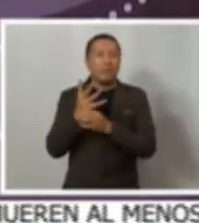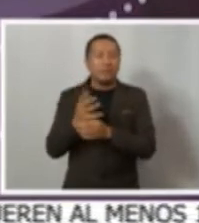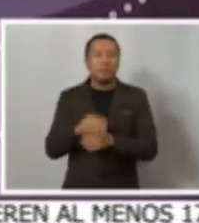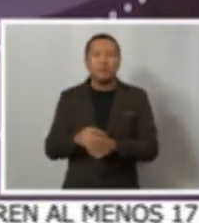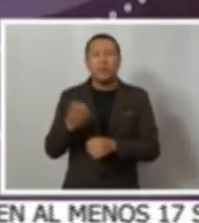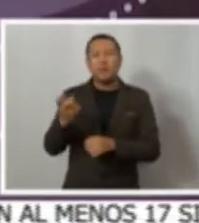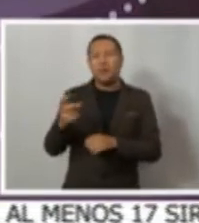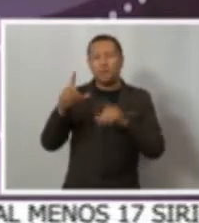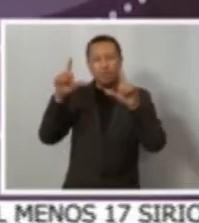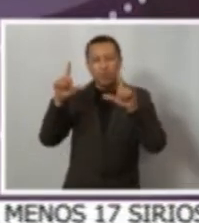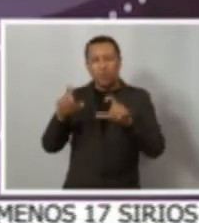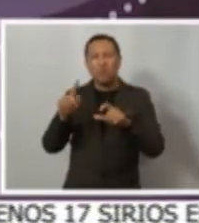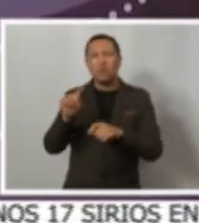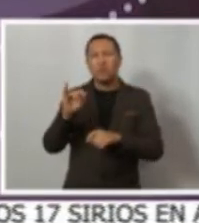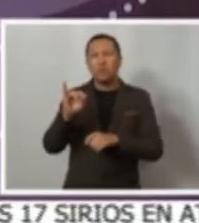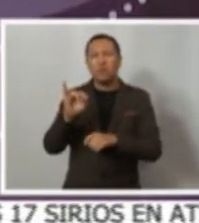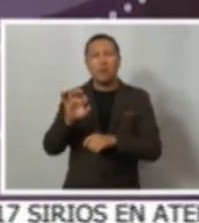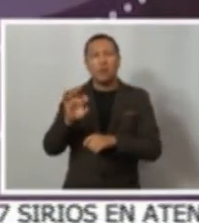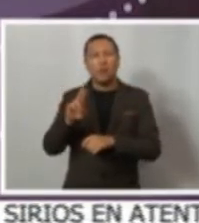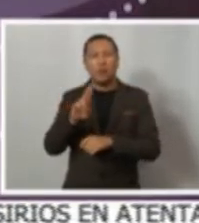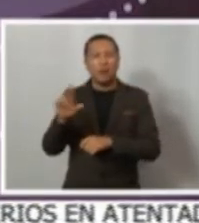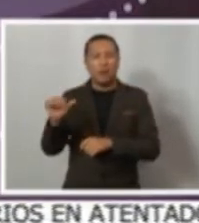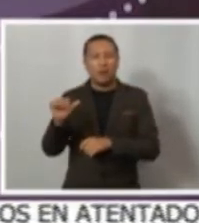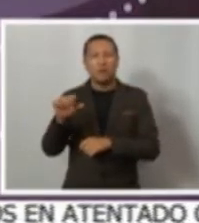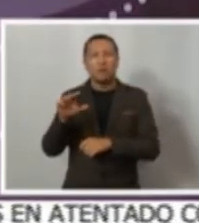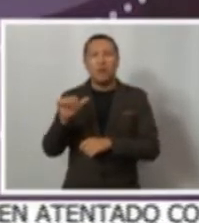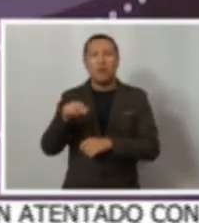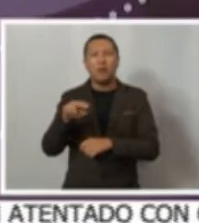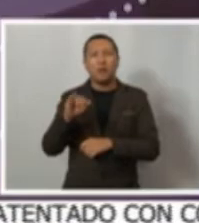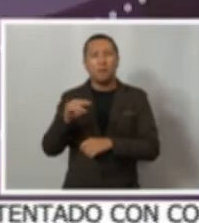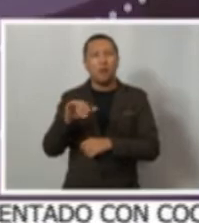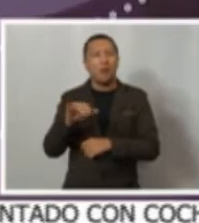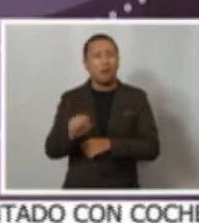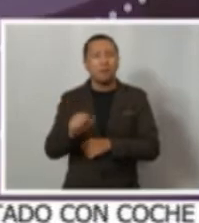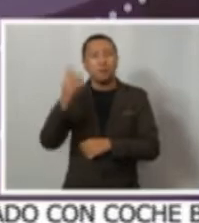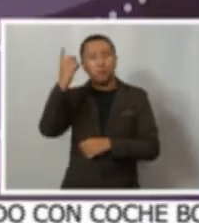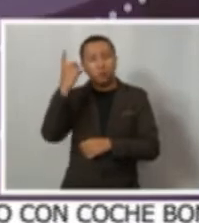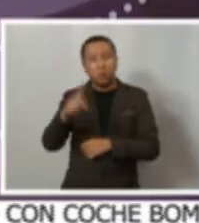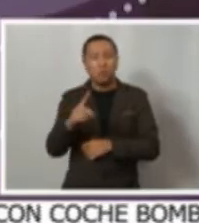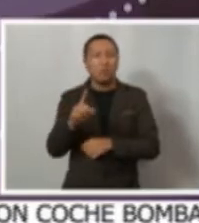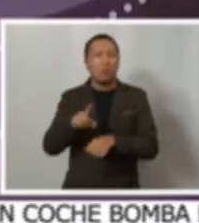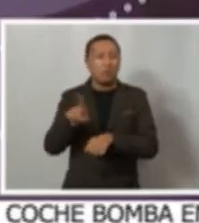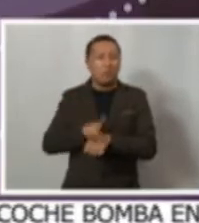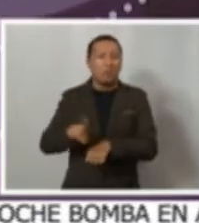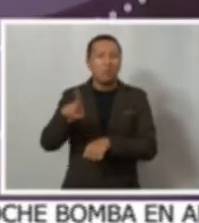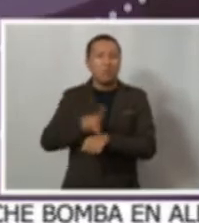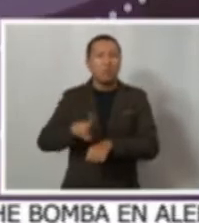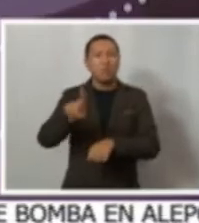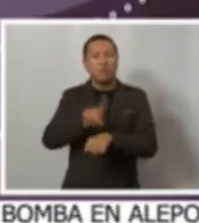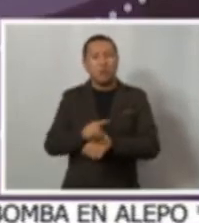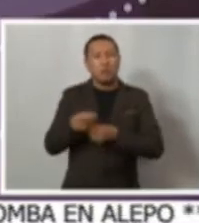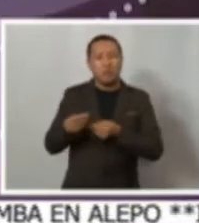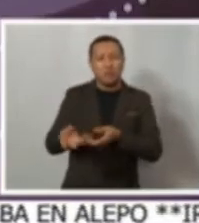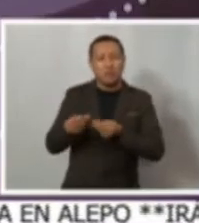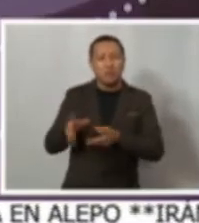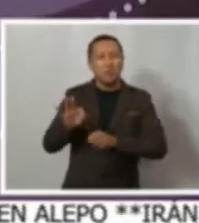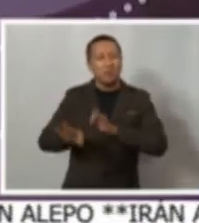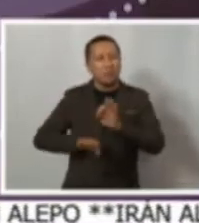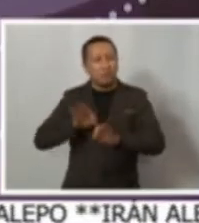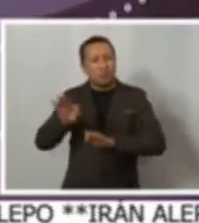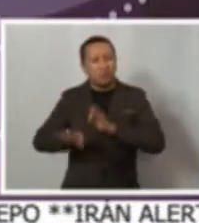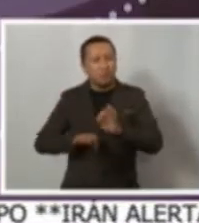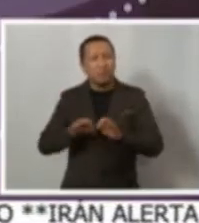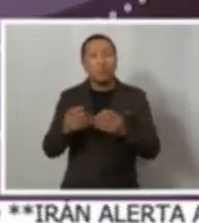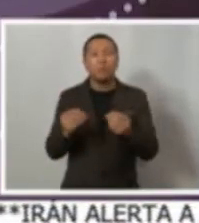de Animales, su dueño. Se dedica día a día a cuidarlos y llenarlos de felicidad. Pues eso también nos da mucha felicidad